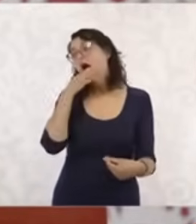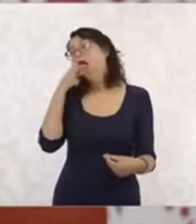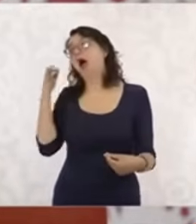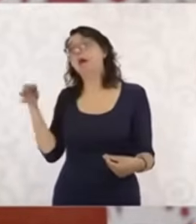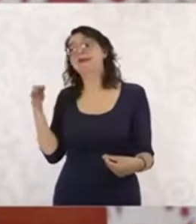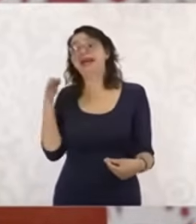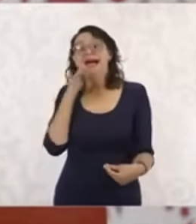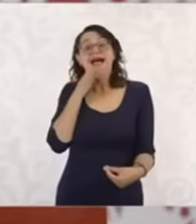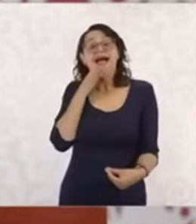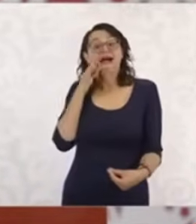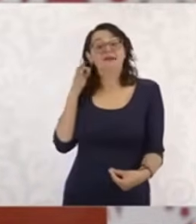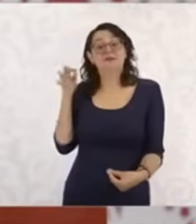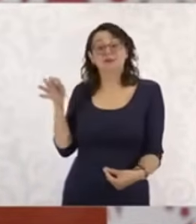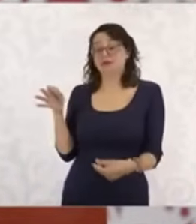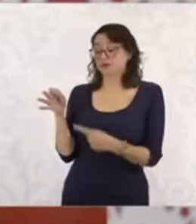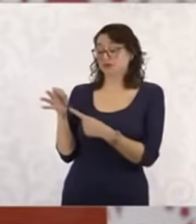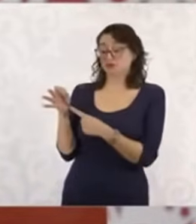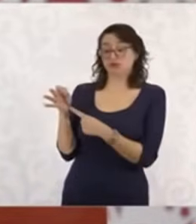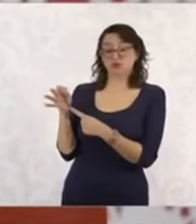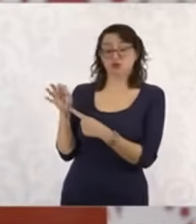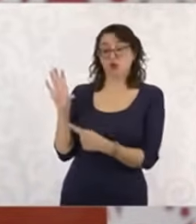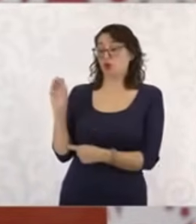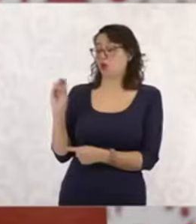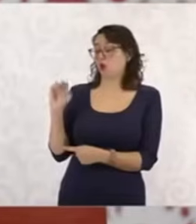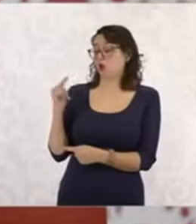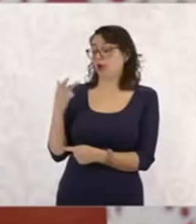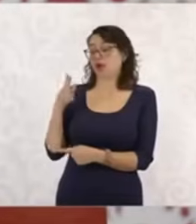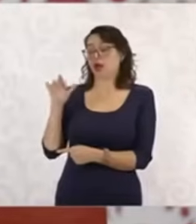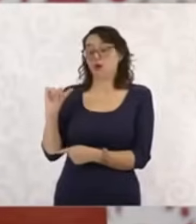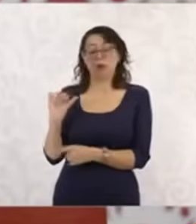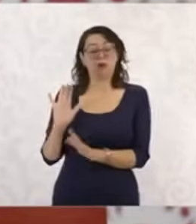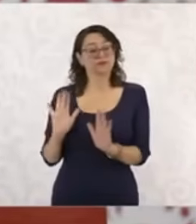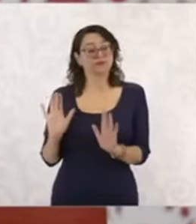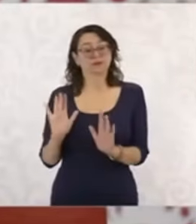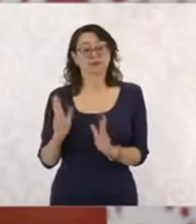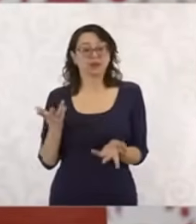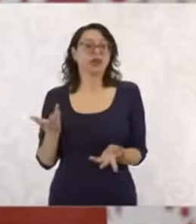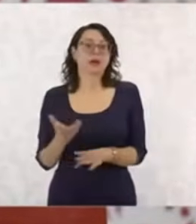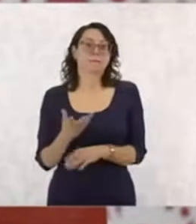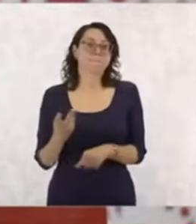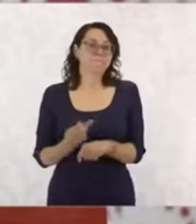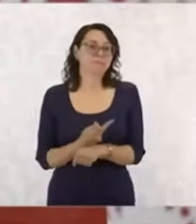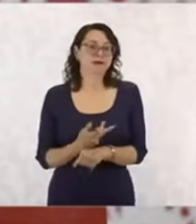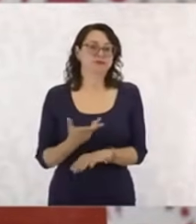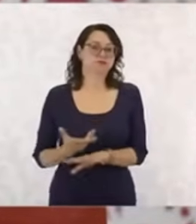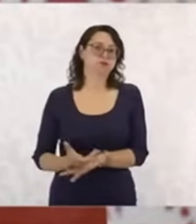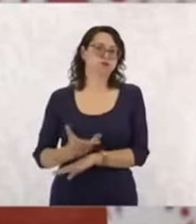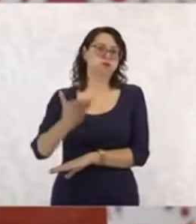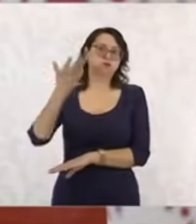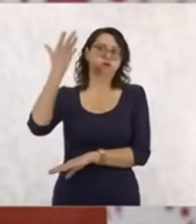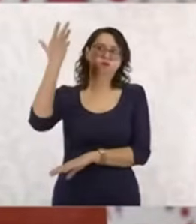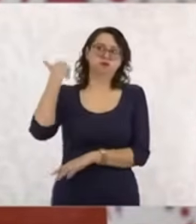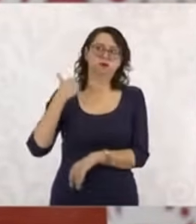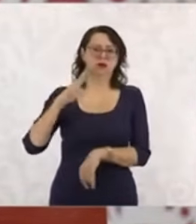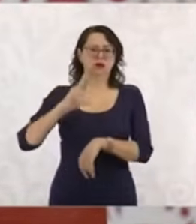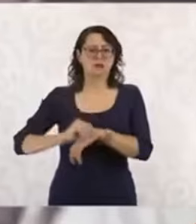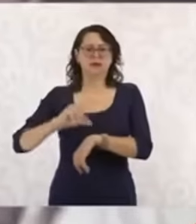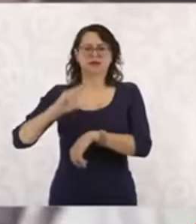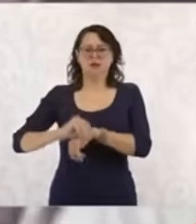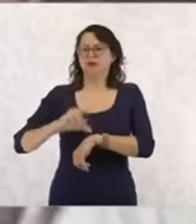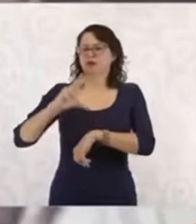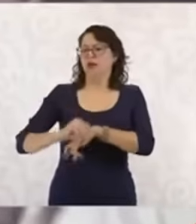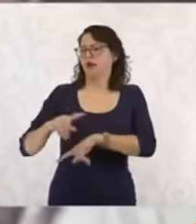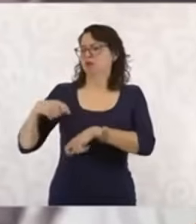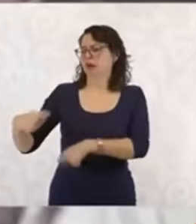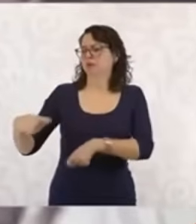esto de manera conjunta con un proceso de sobreconcesionamiento que se dio en varias regiones del país, lo que ha generado es un